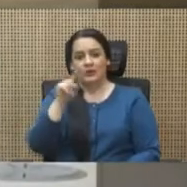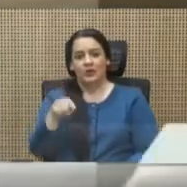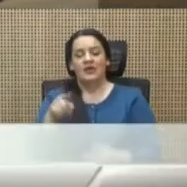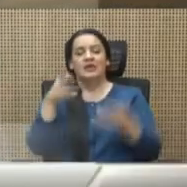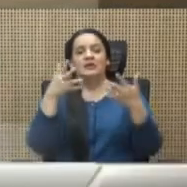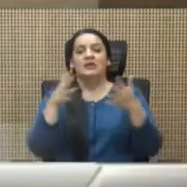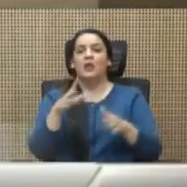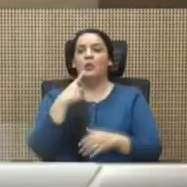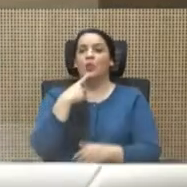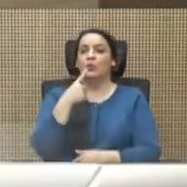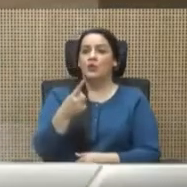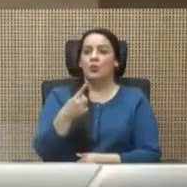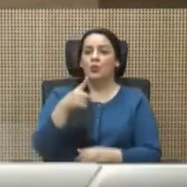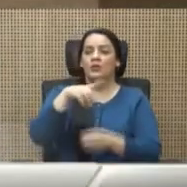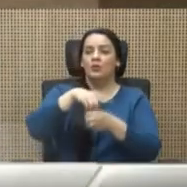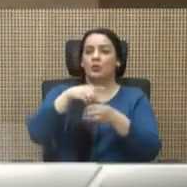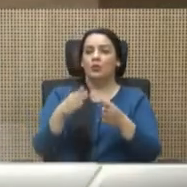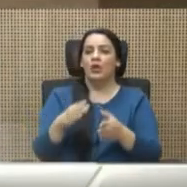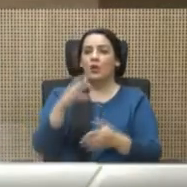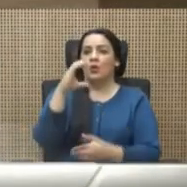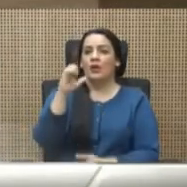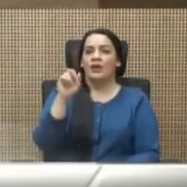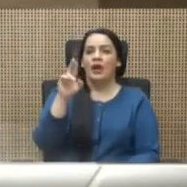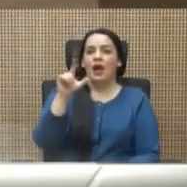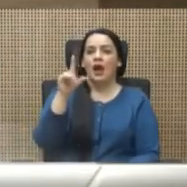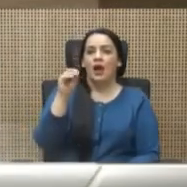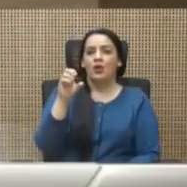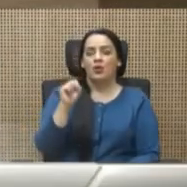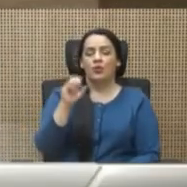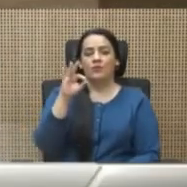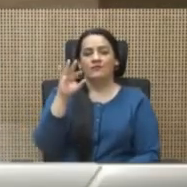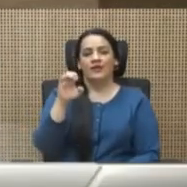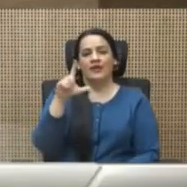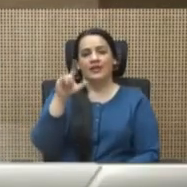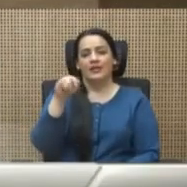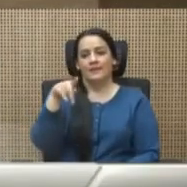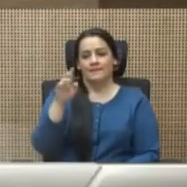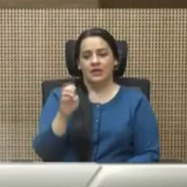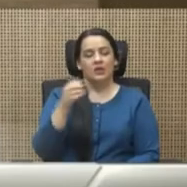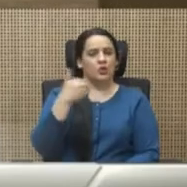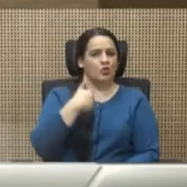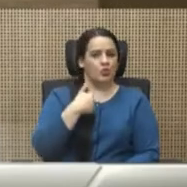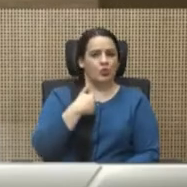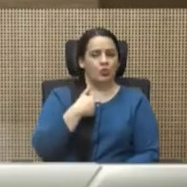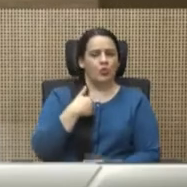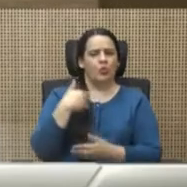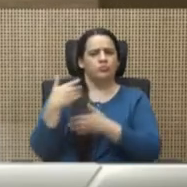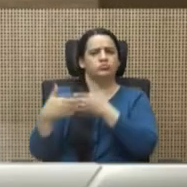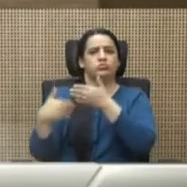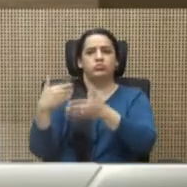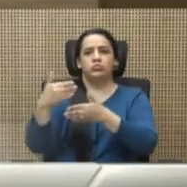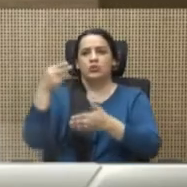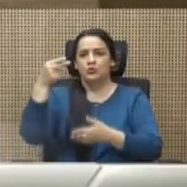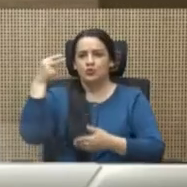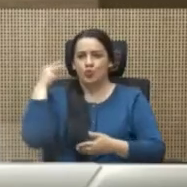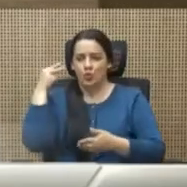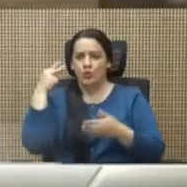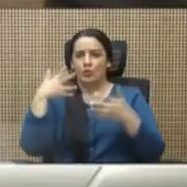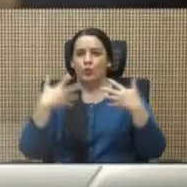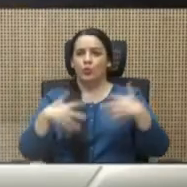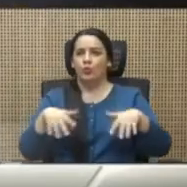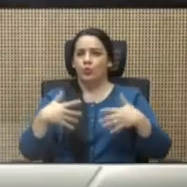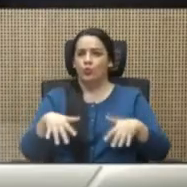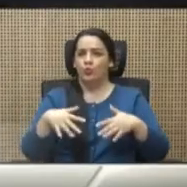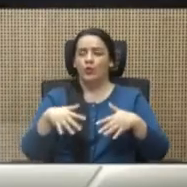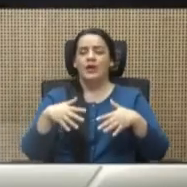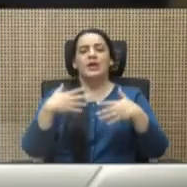Felipe Tuvo una trayectoria histórica tuvo hechos históricos al punto que fue